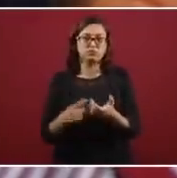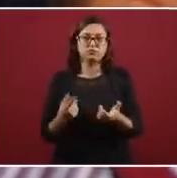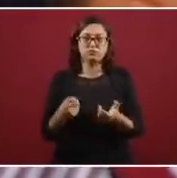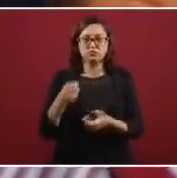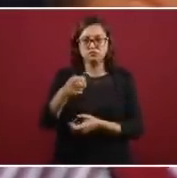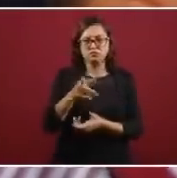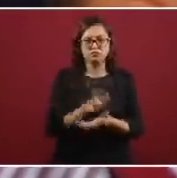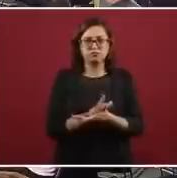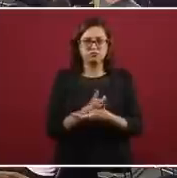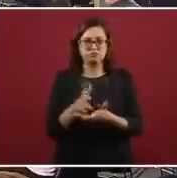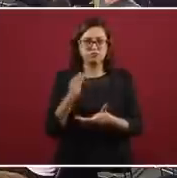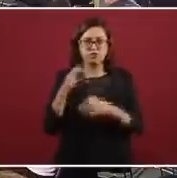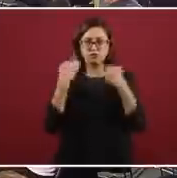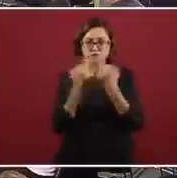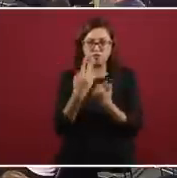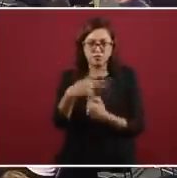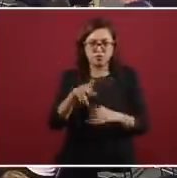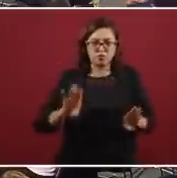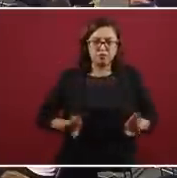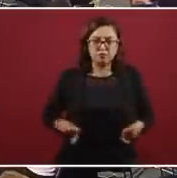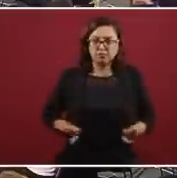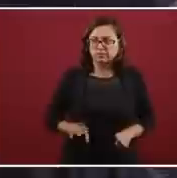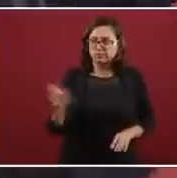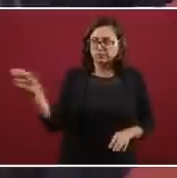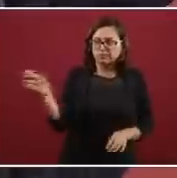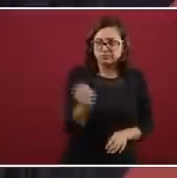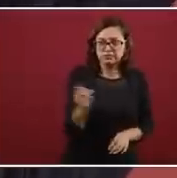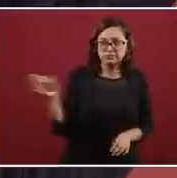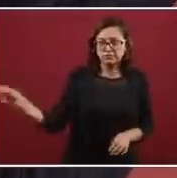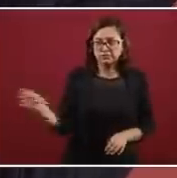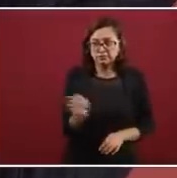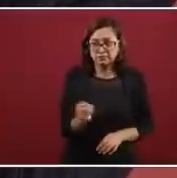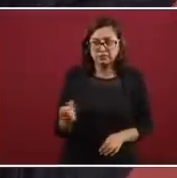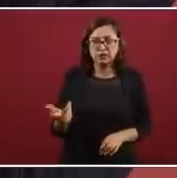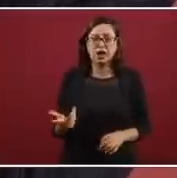estas críticas? Pues que no soy como ellos.